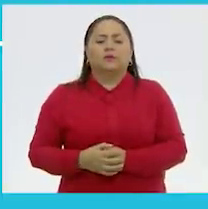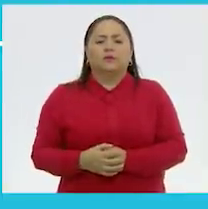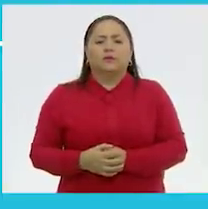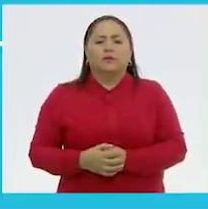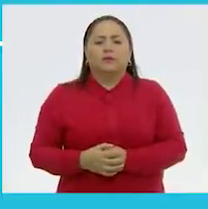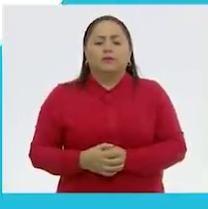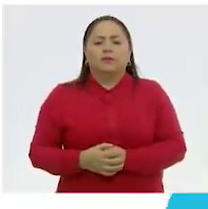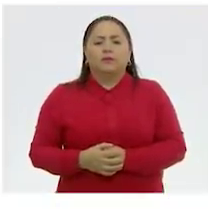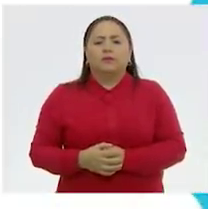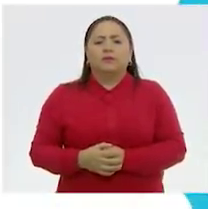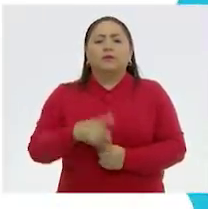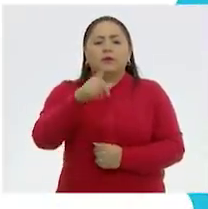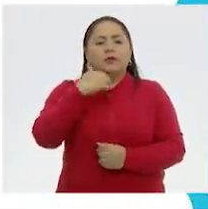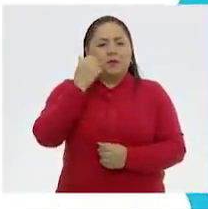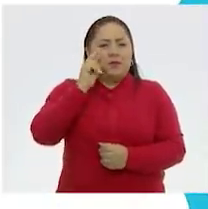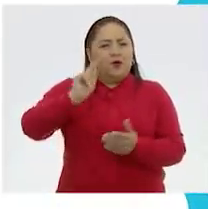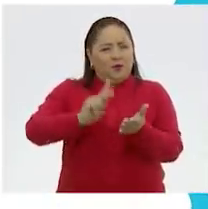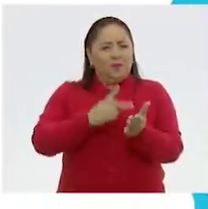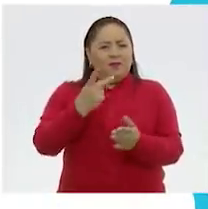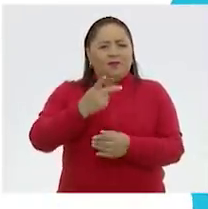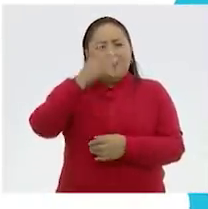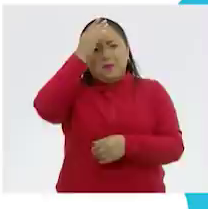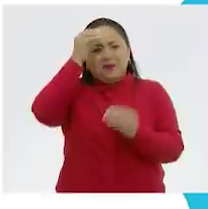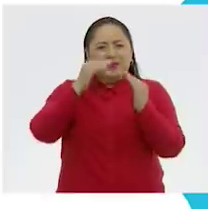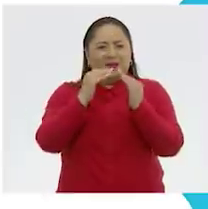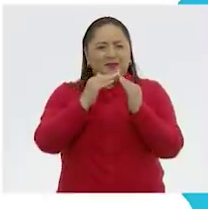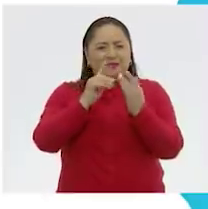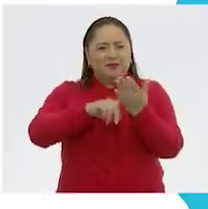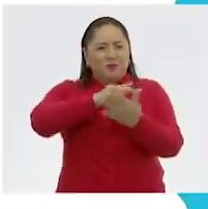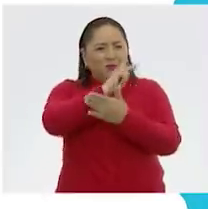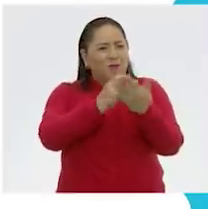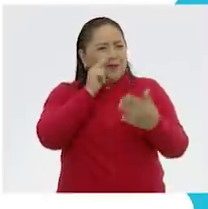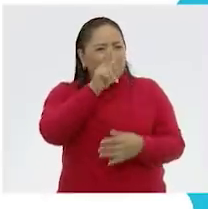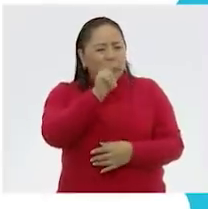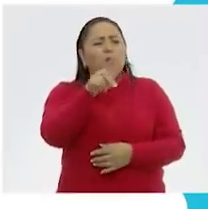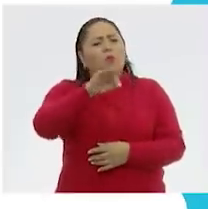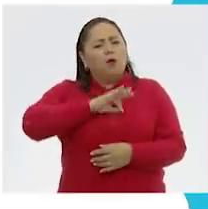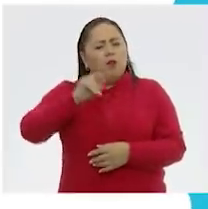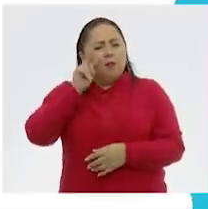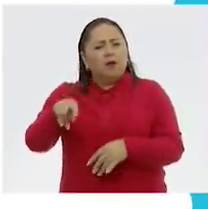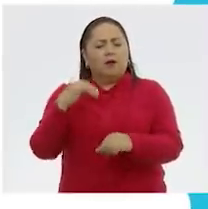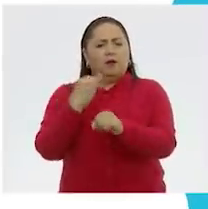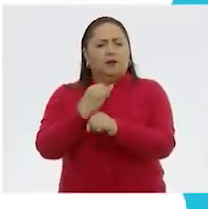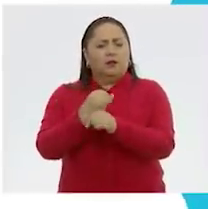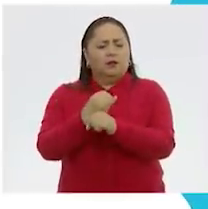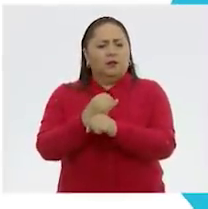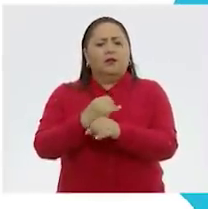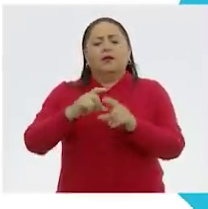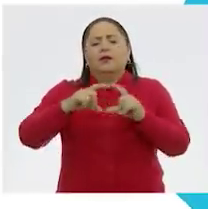conalitec.sep.gob.mx. Si quieres volver a ver los programas de Aprende en Casa 2, los puedes encontrar en la